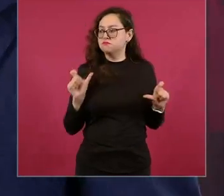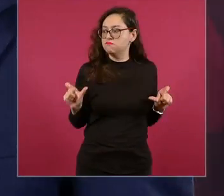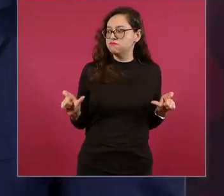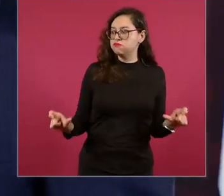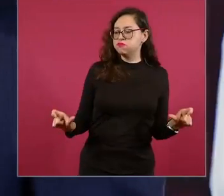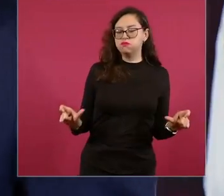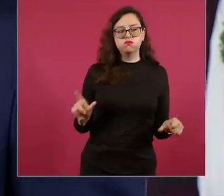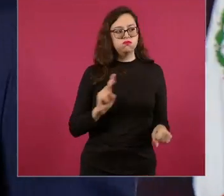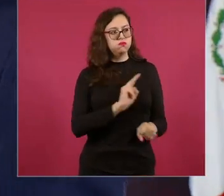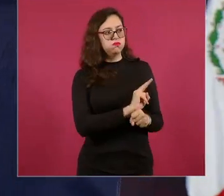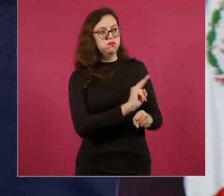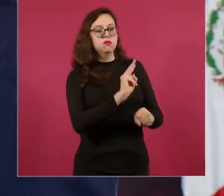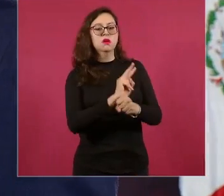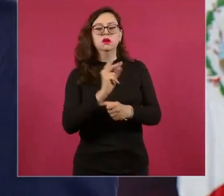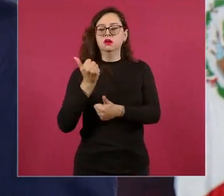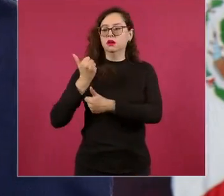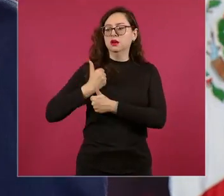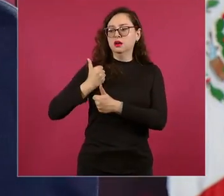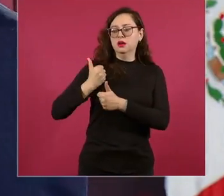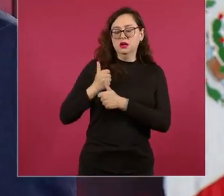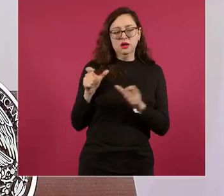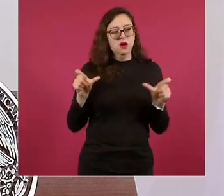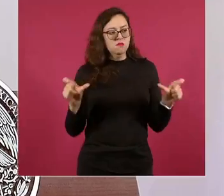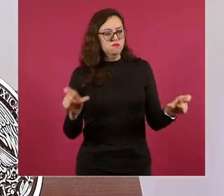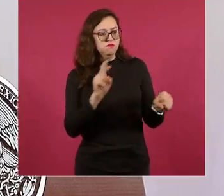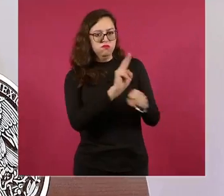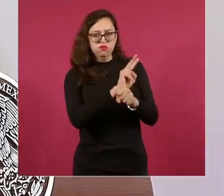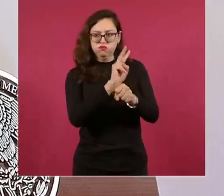de las Fuerzas Armadas